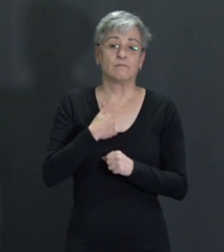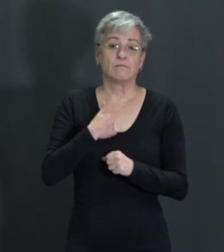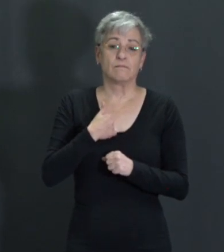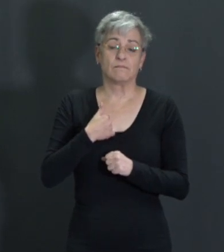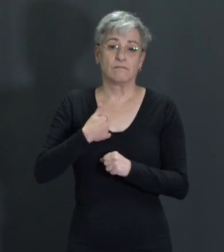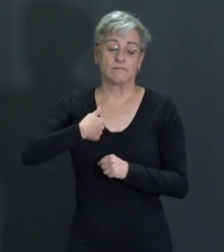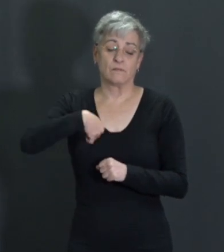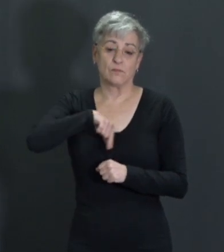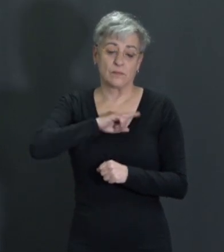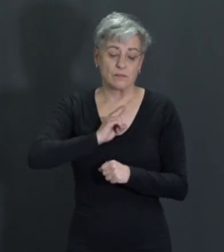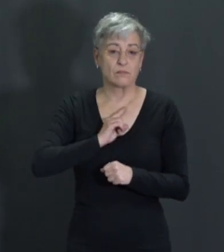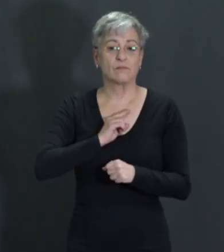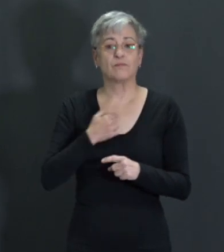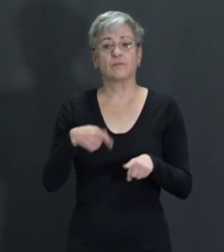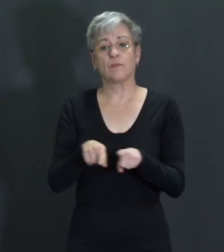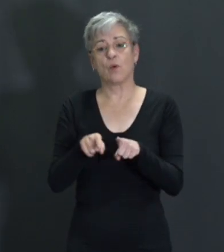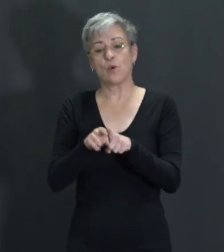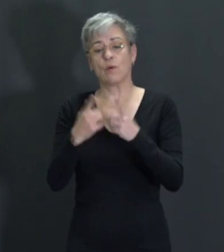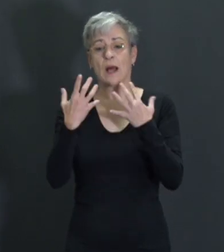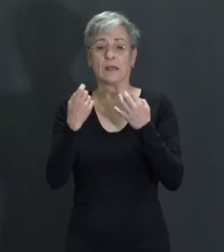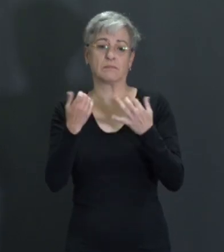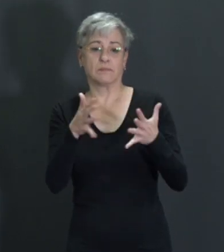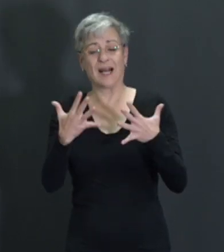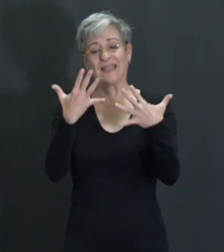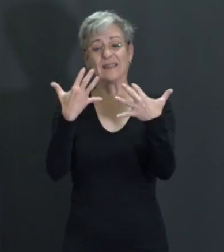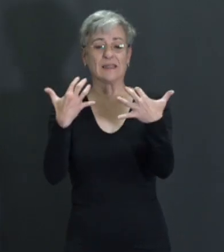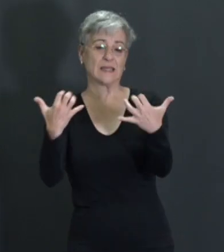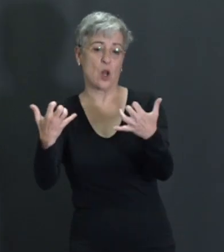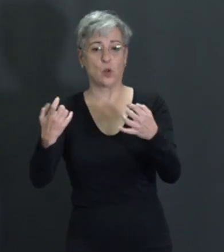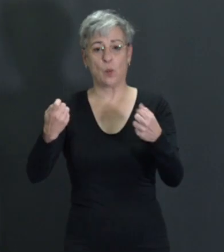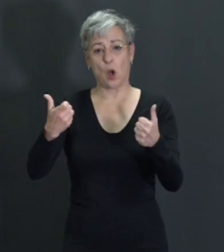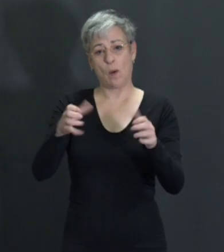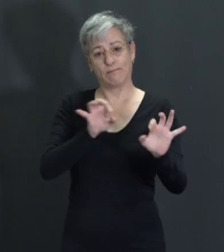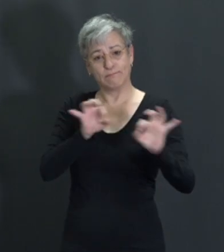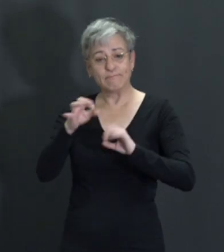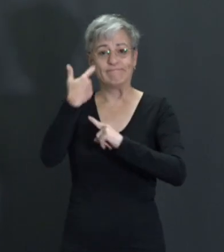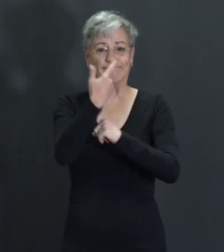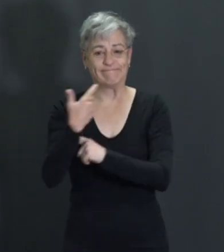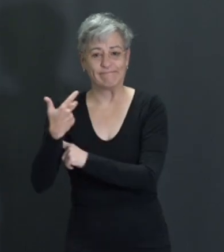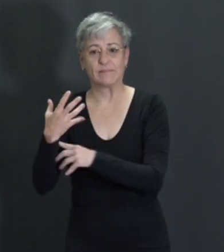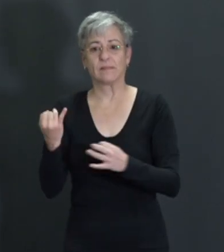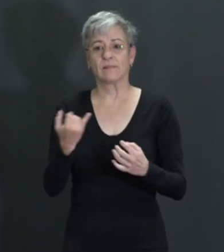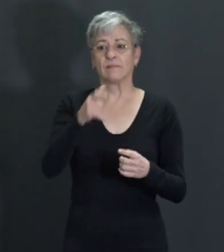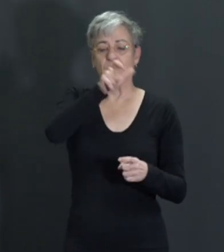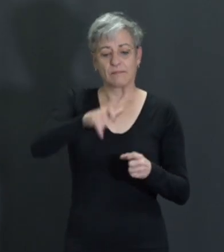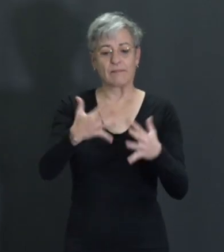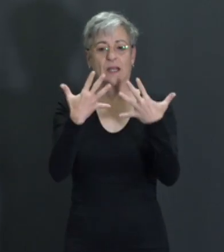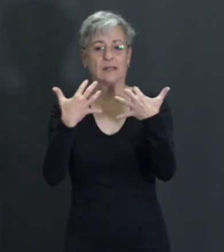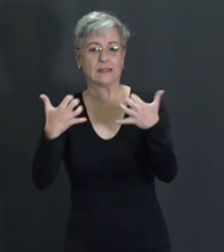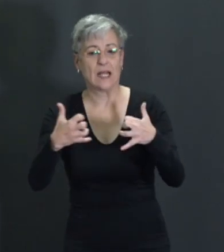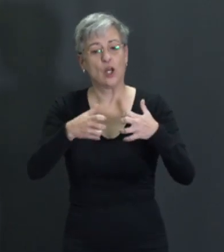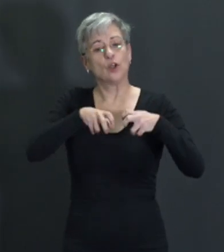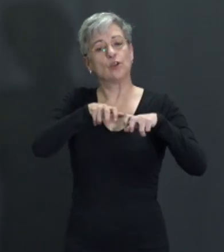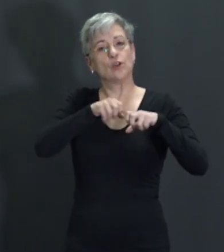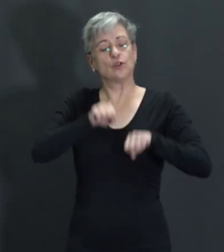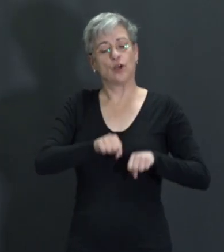en una especie de salón, en un set, donde hay pues unas butacas, un sofá